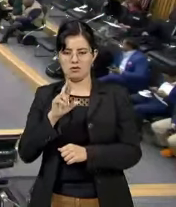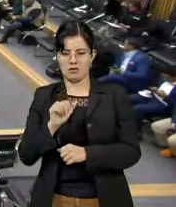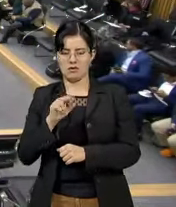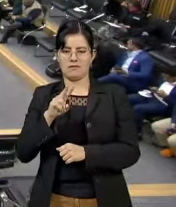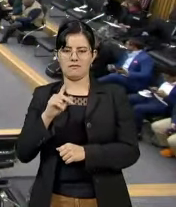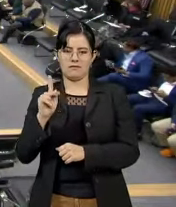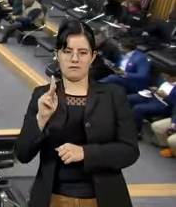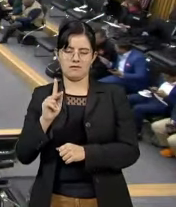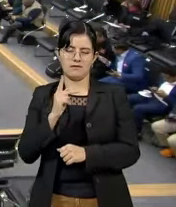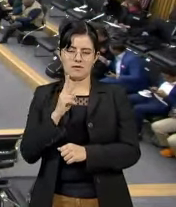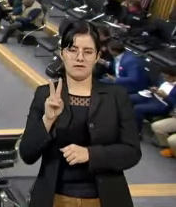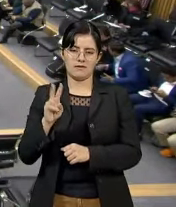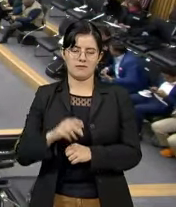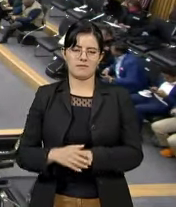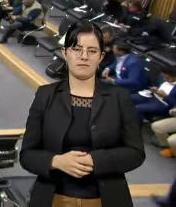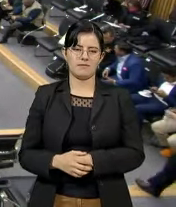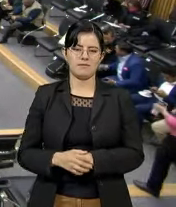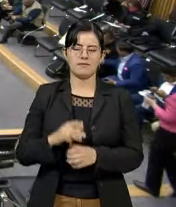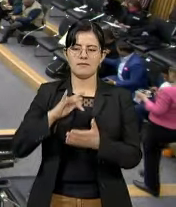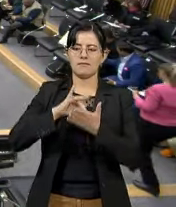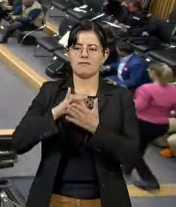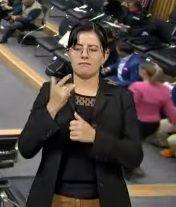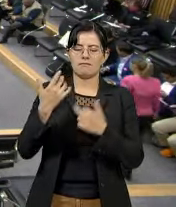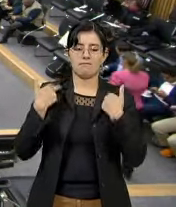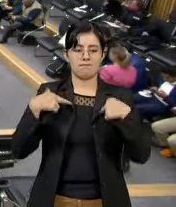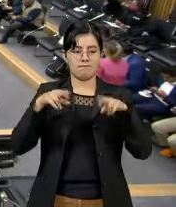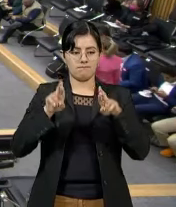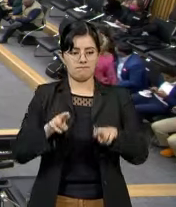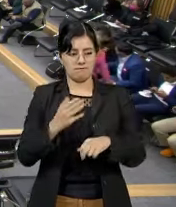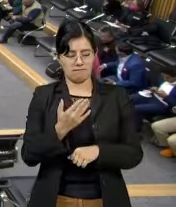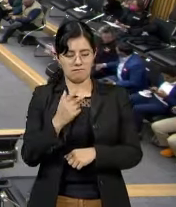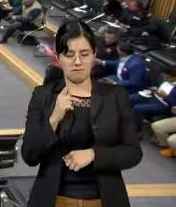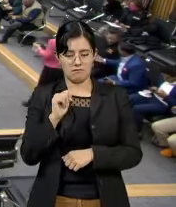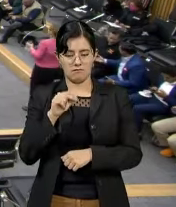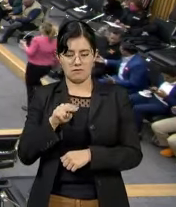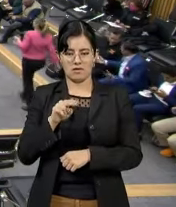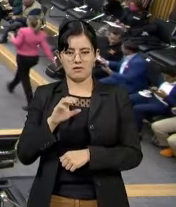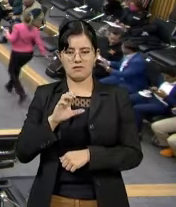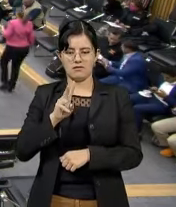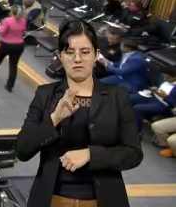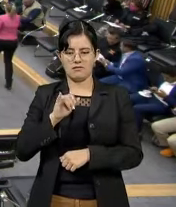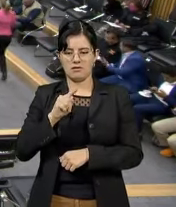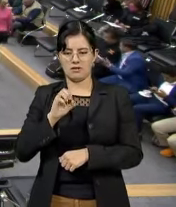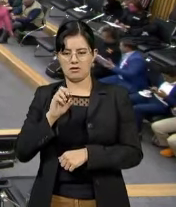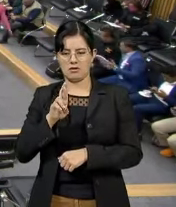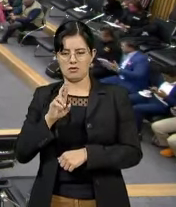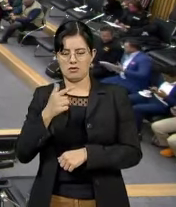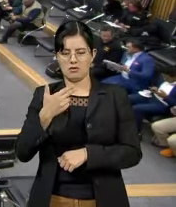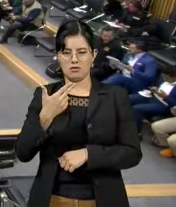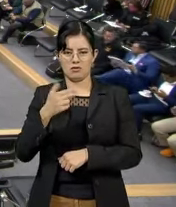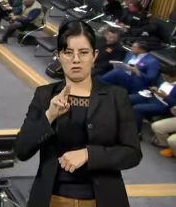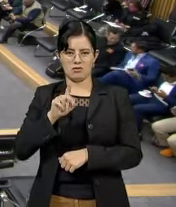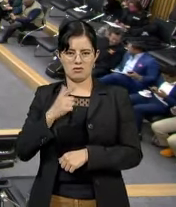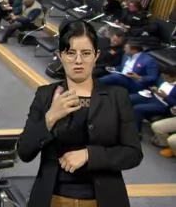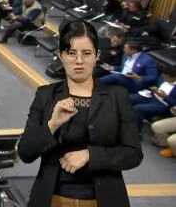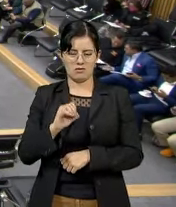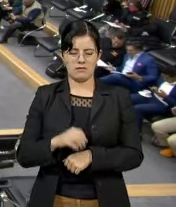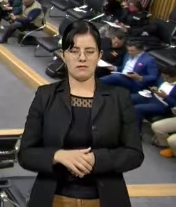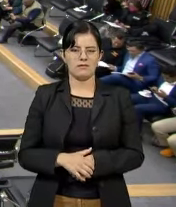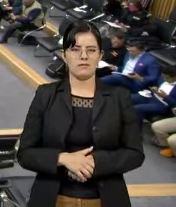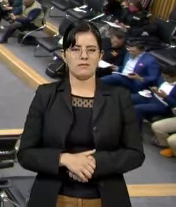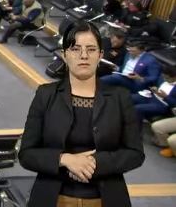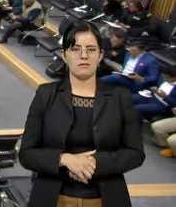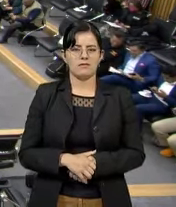verde Gracias señor representante del partido de Acción Nacional Víctor Hugo són Muchas gracias presidenta buo